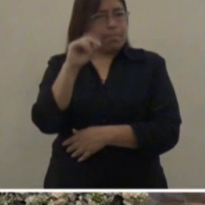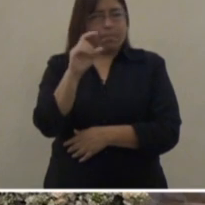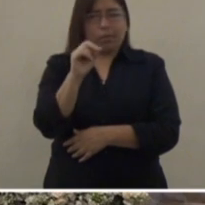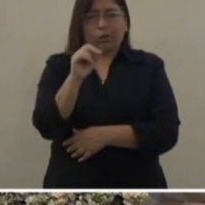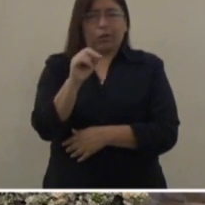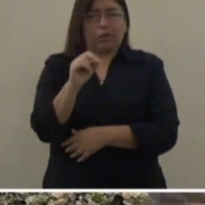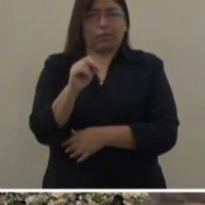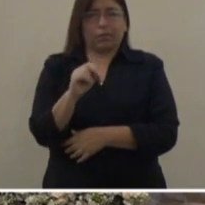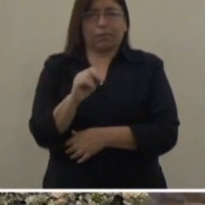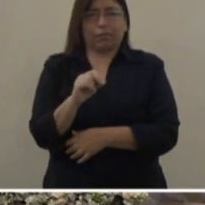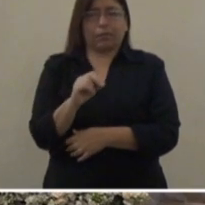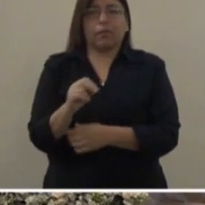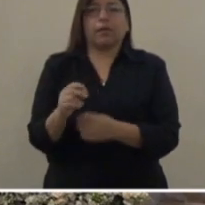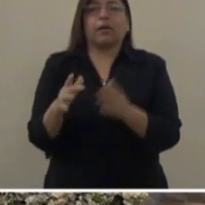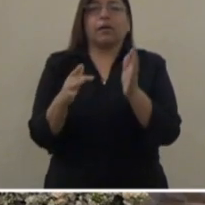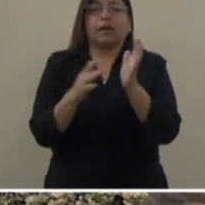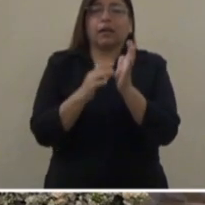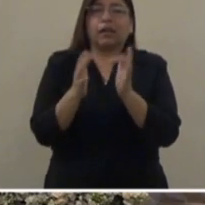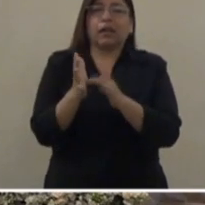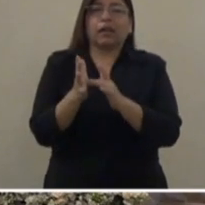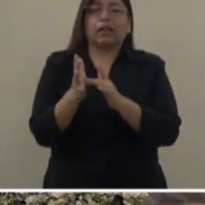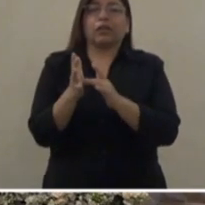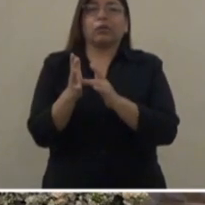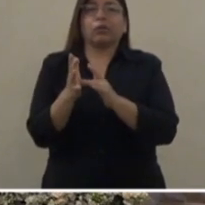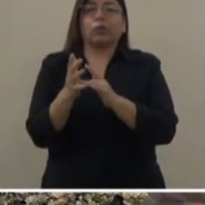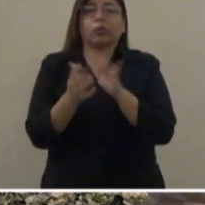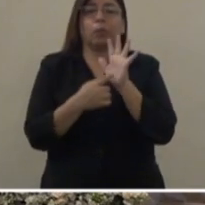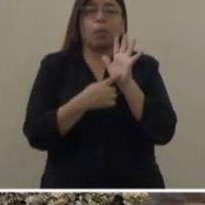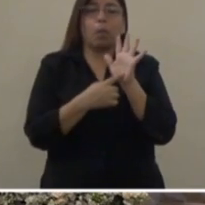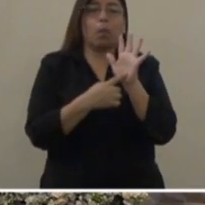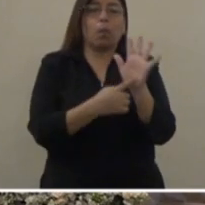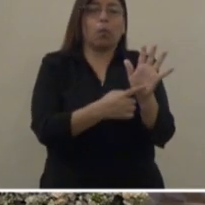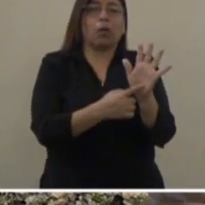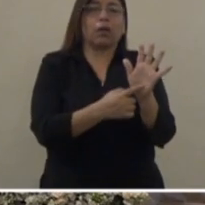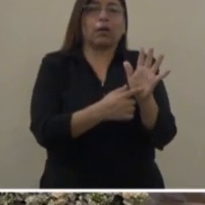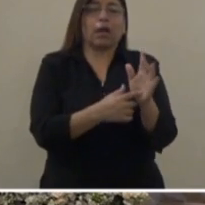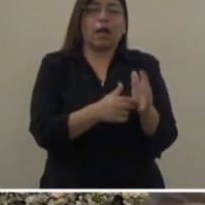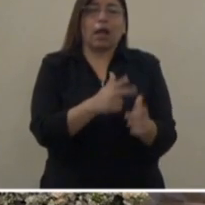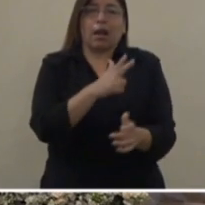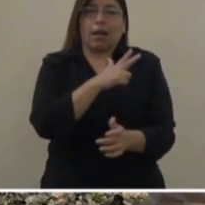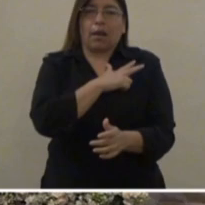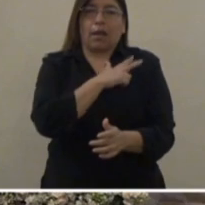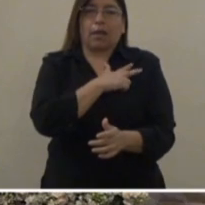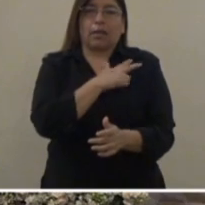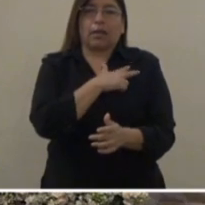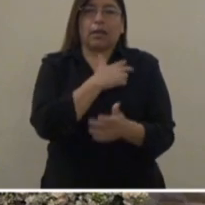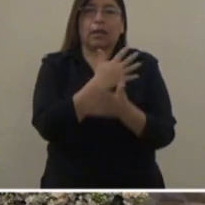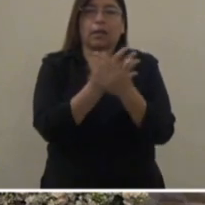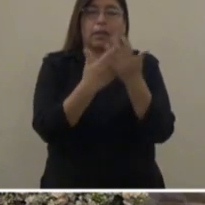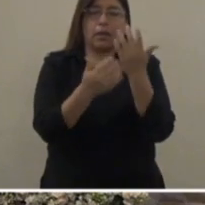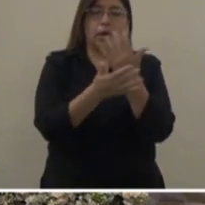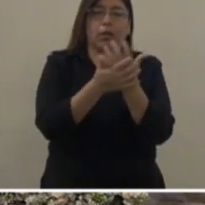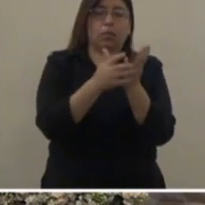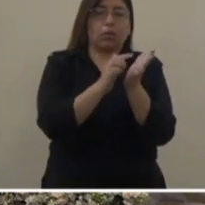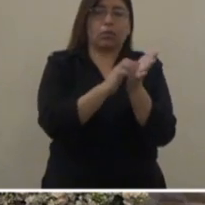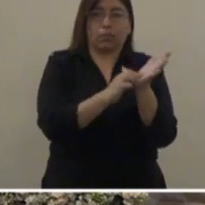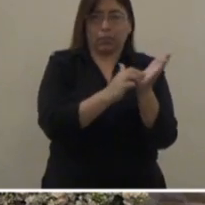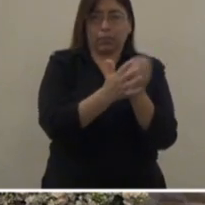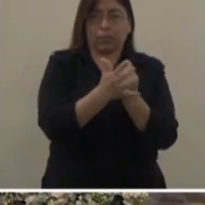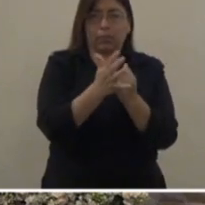muestra la señal de los clavos y la herida en el